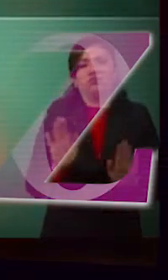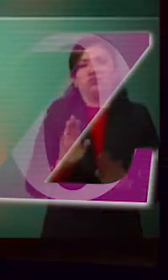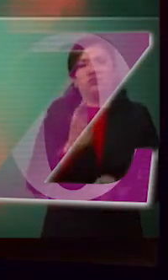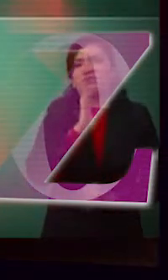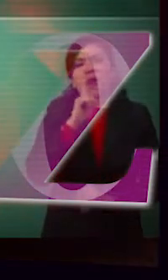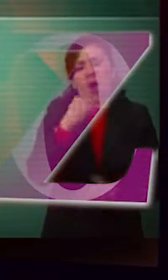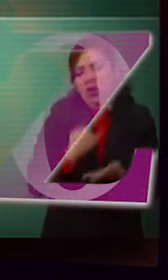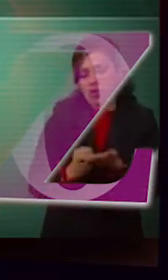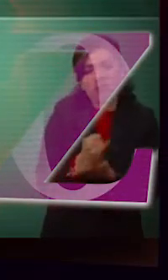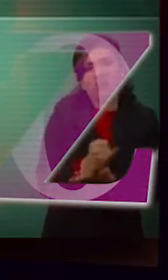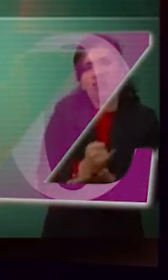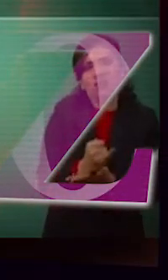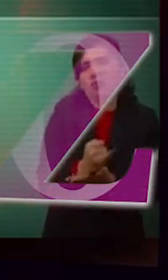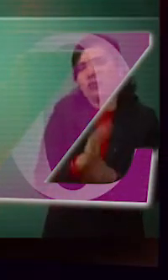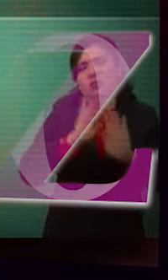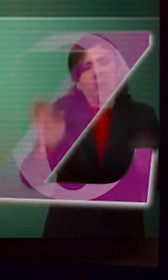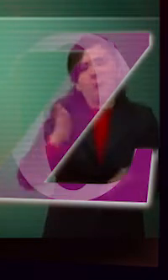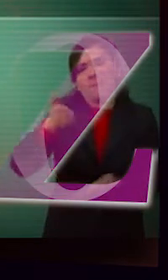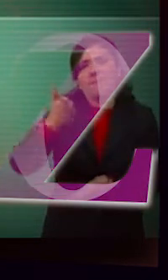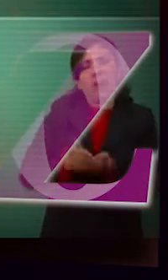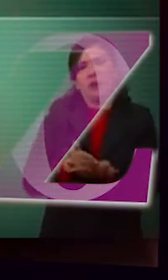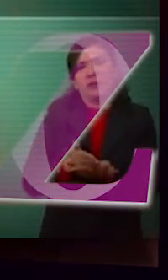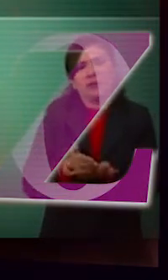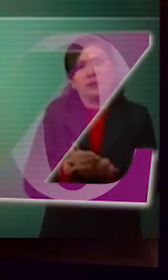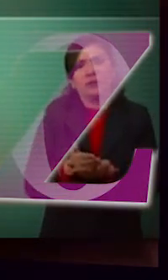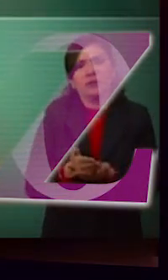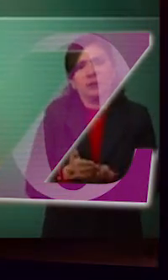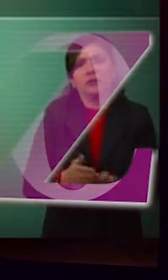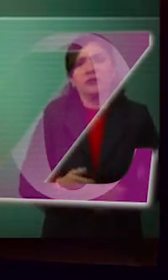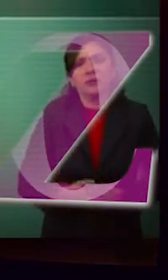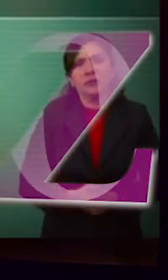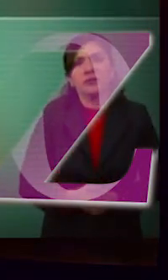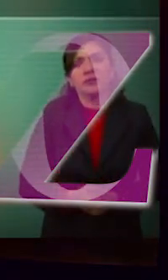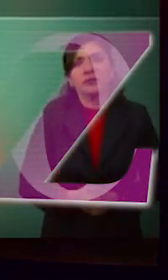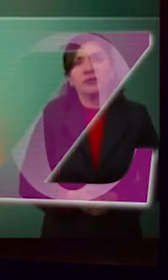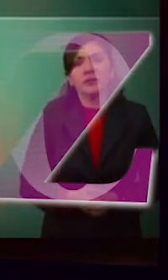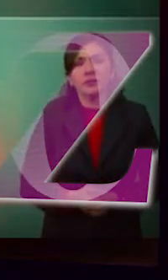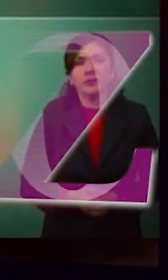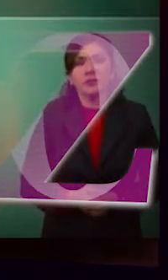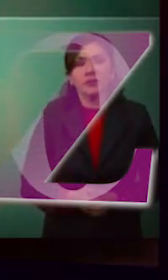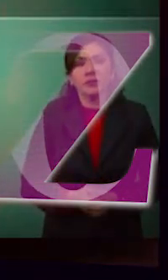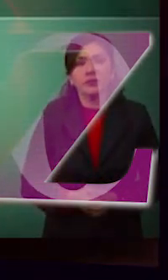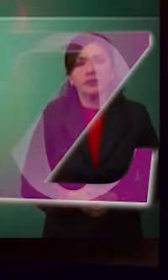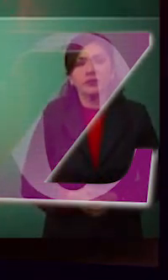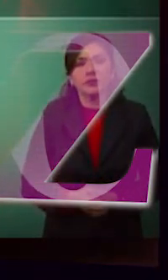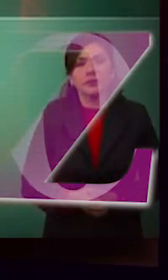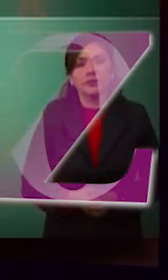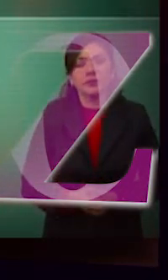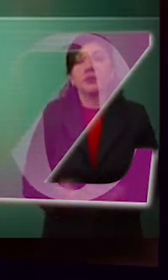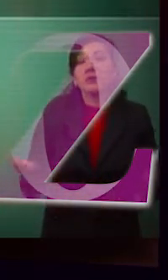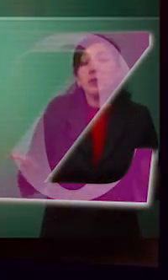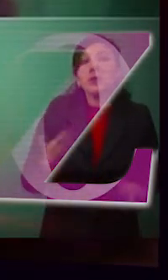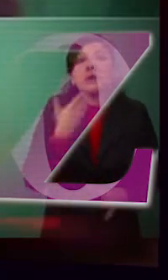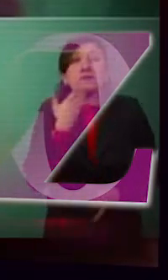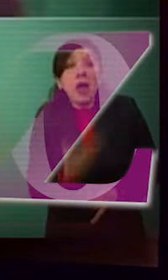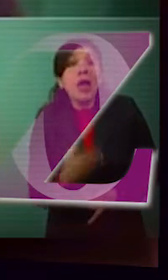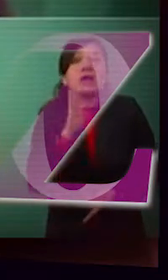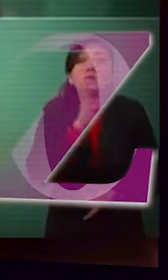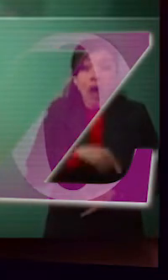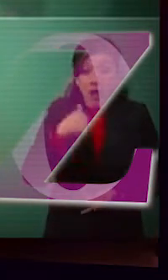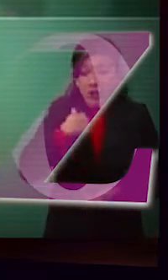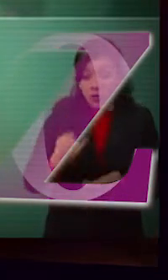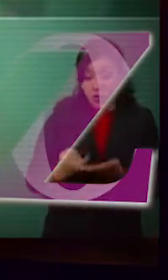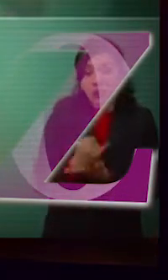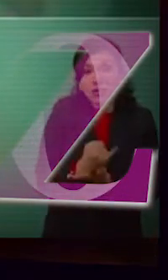muriéndose de risa de los americanos y también de los mexicanos porque al final el narcotráfico es un tema que nos daña